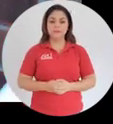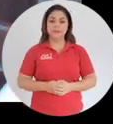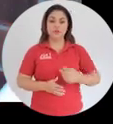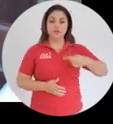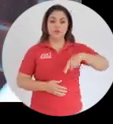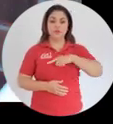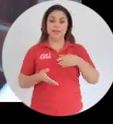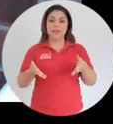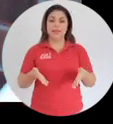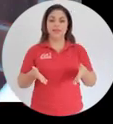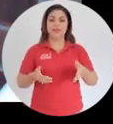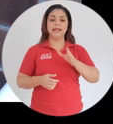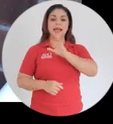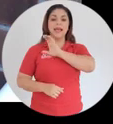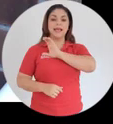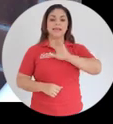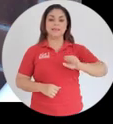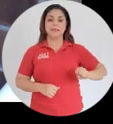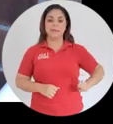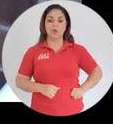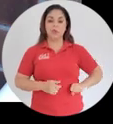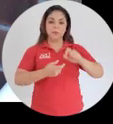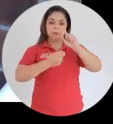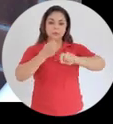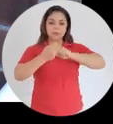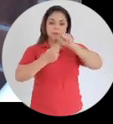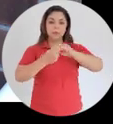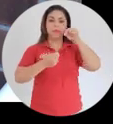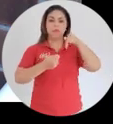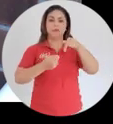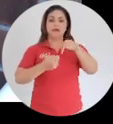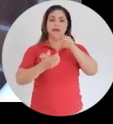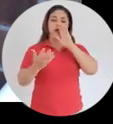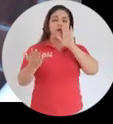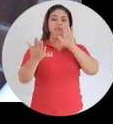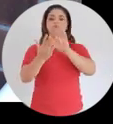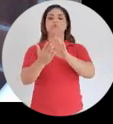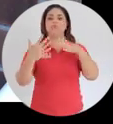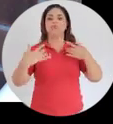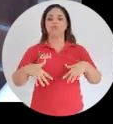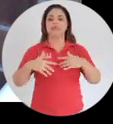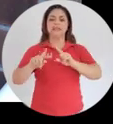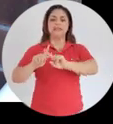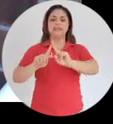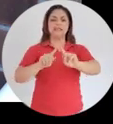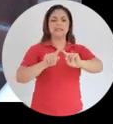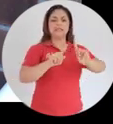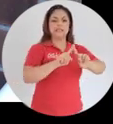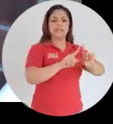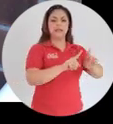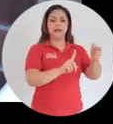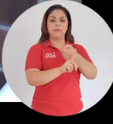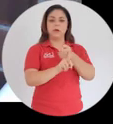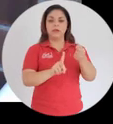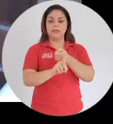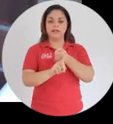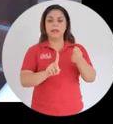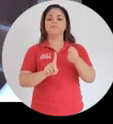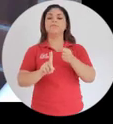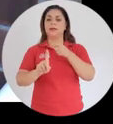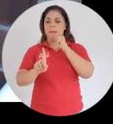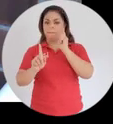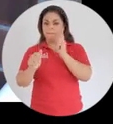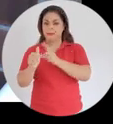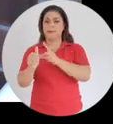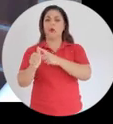estamos en la región y en El Salvador particularmente, pues enfrentando diversos tipos de violencia,